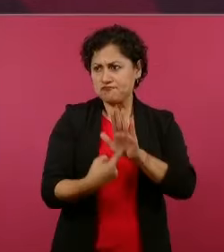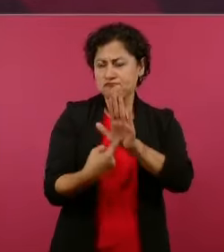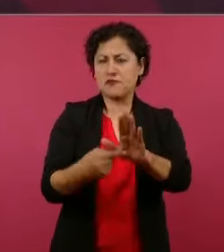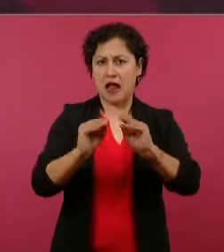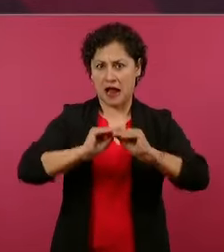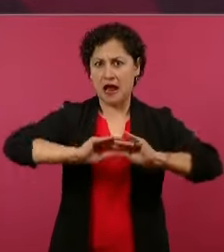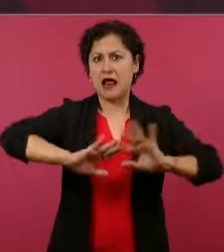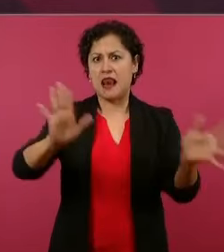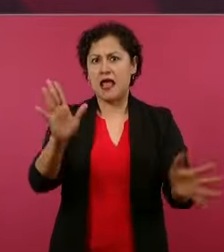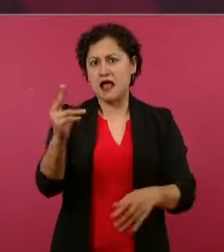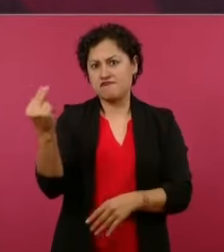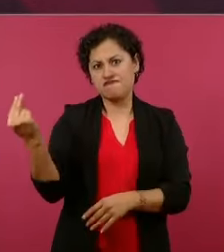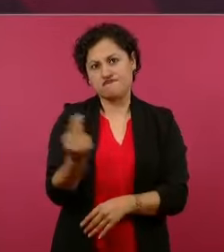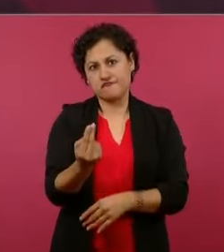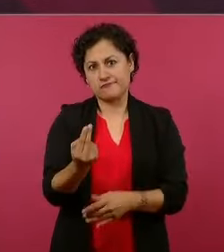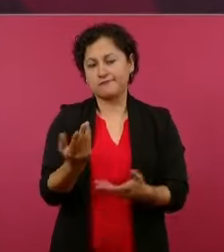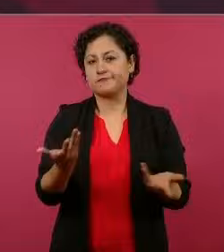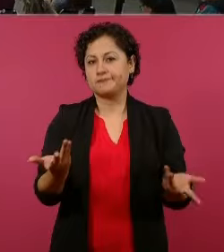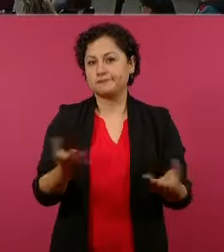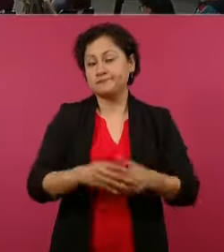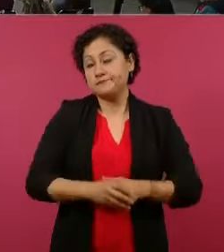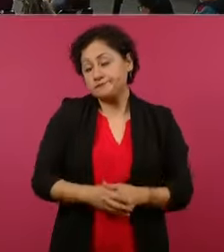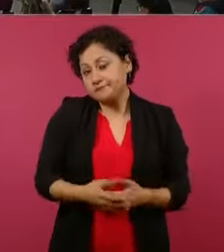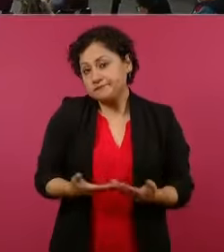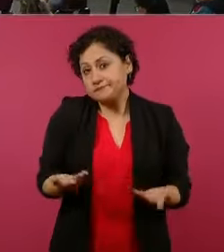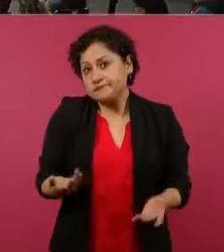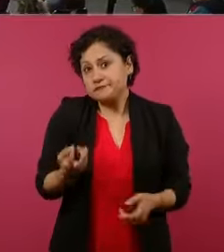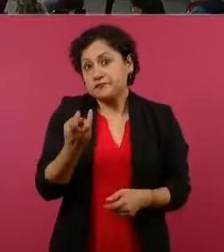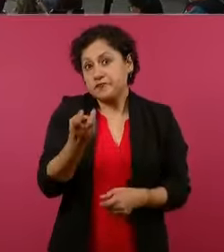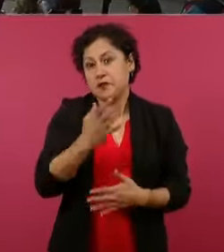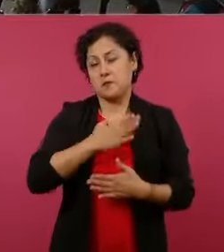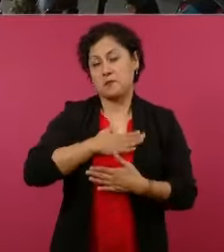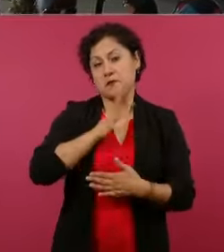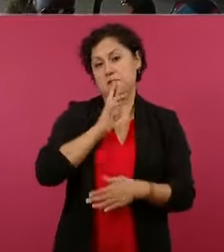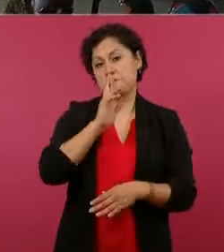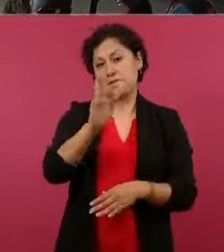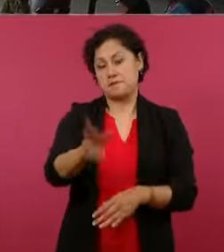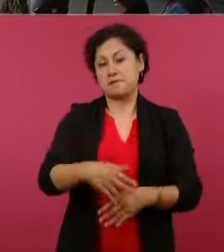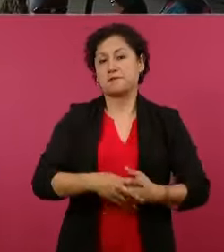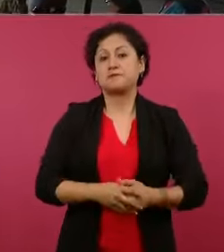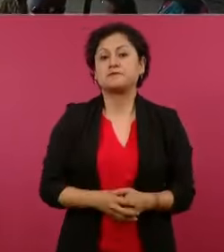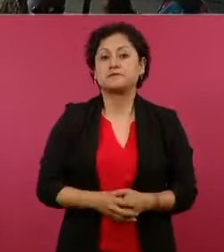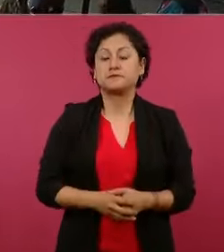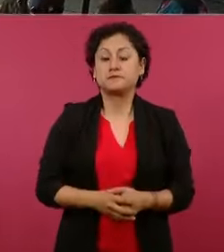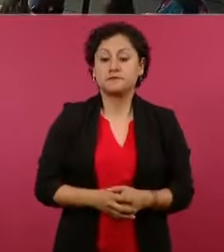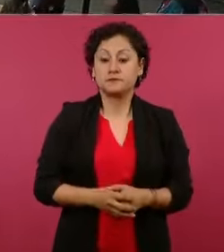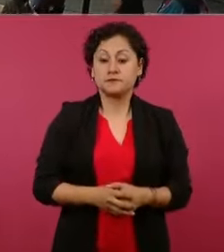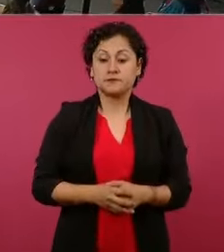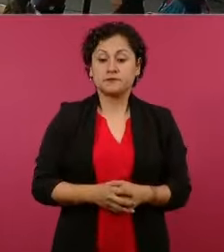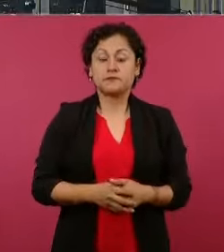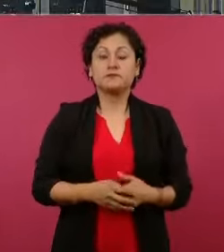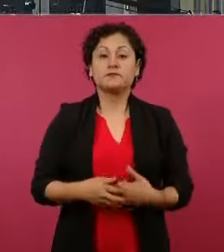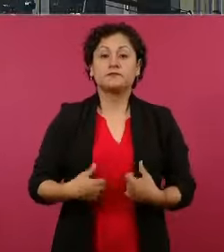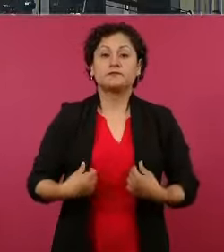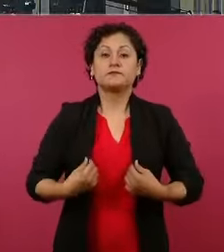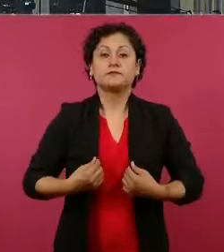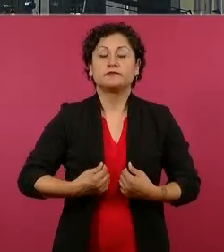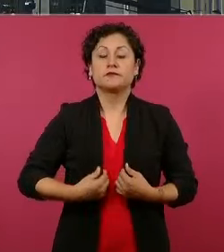nombre Entonces eso es lo que te puedo gracias Nada más